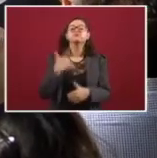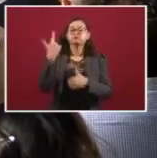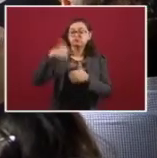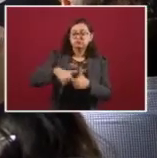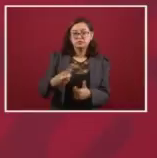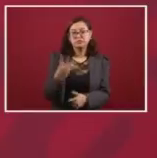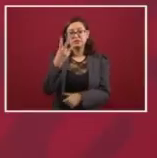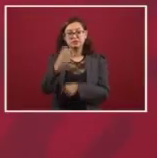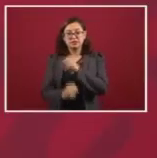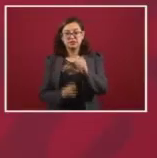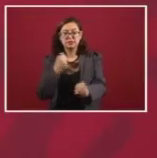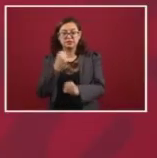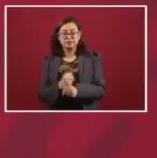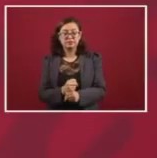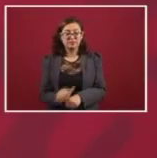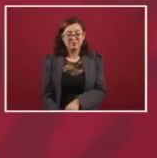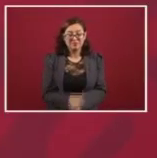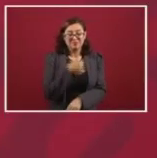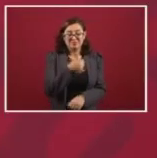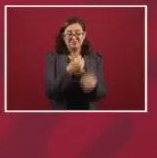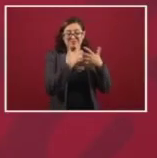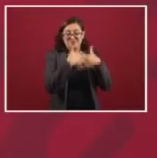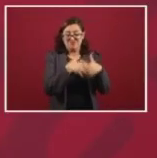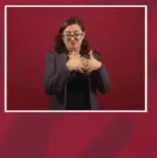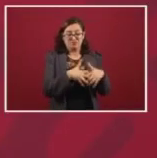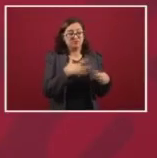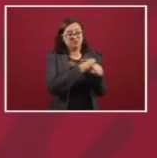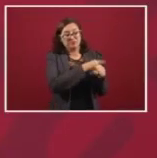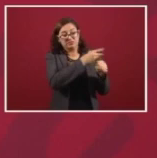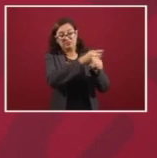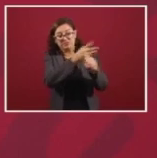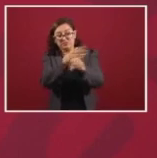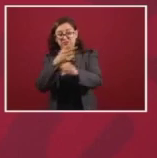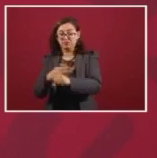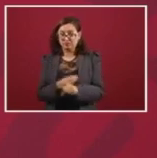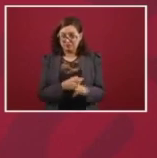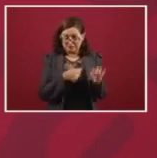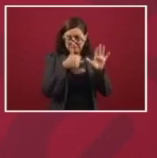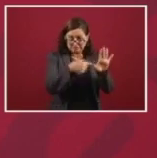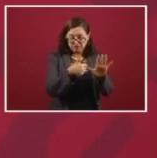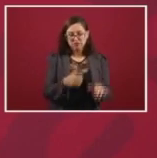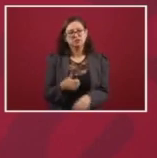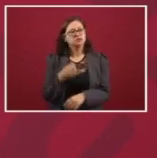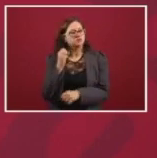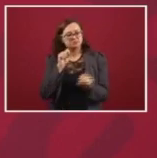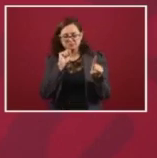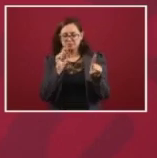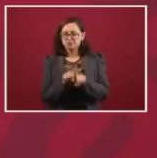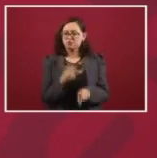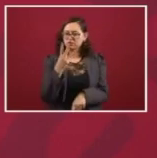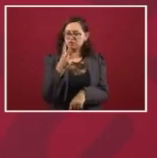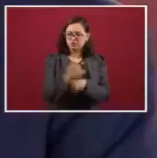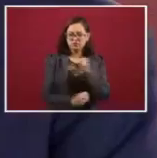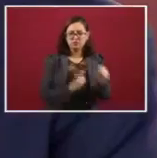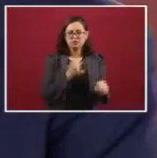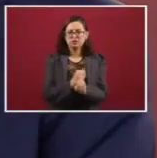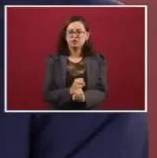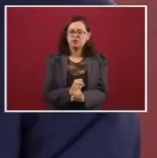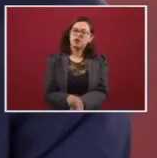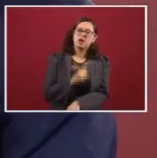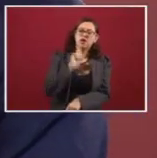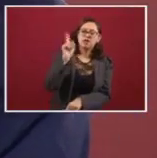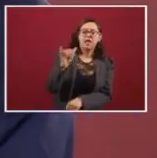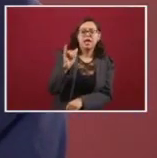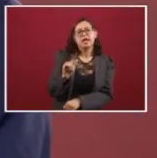las 6 refinerías a más tardar 3 años, el desarrollo del Istmo con los